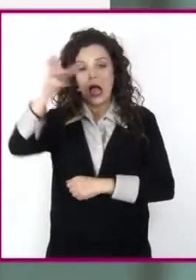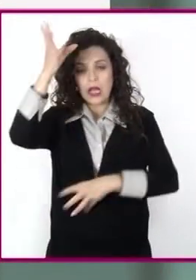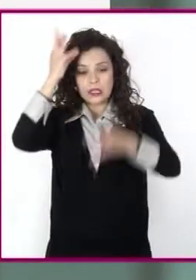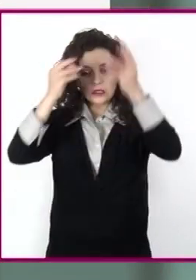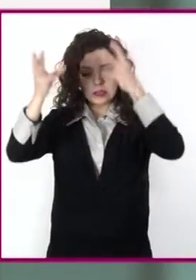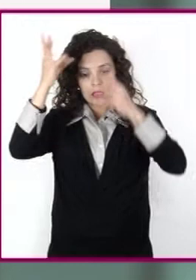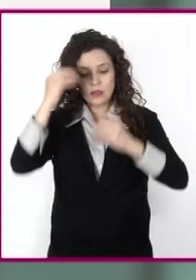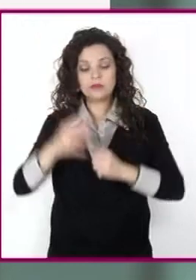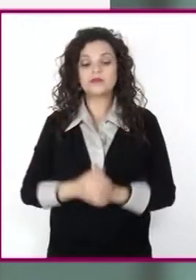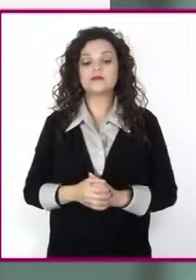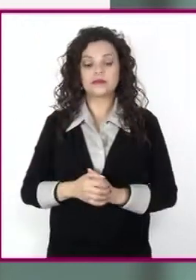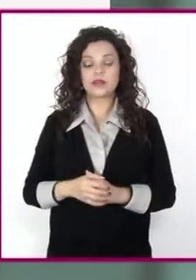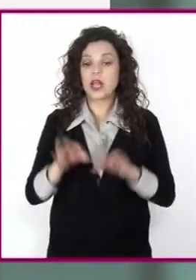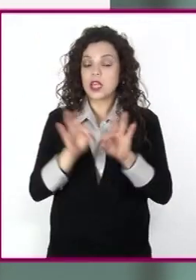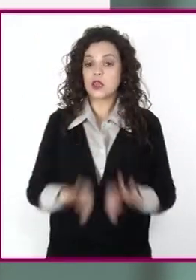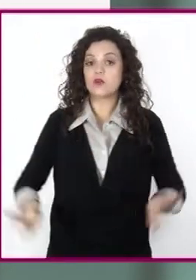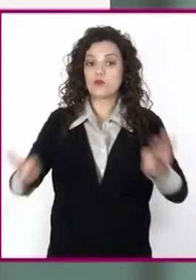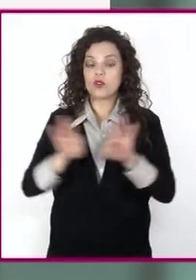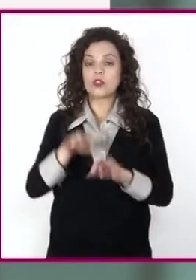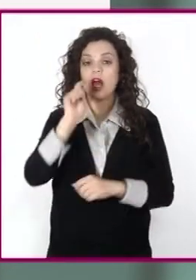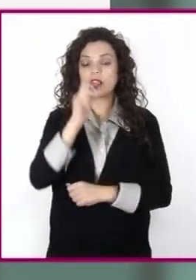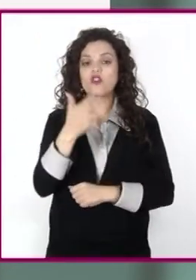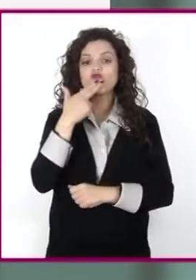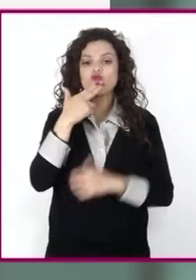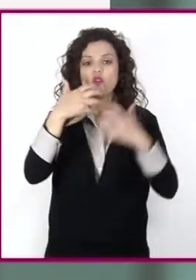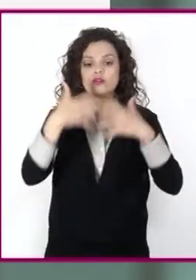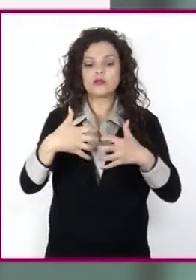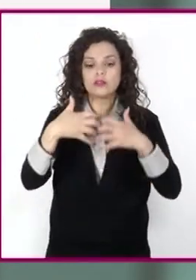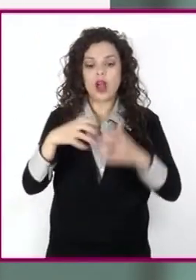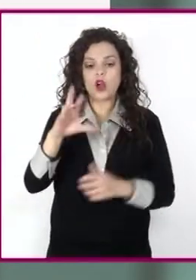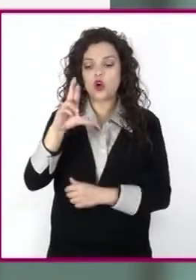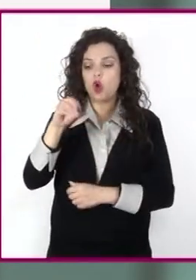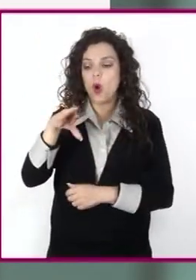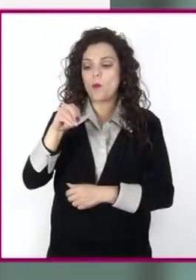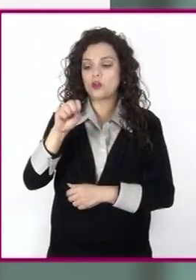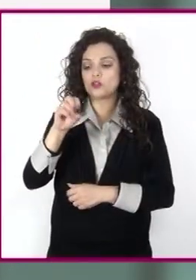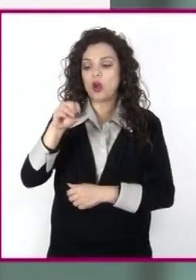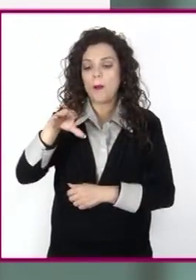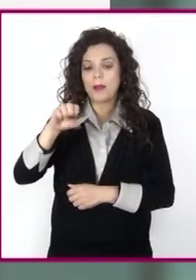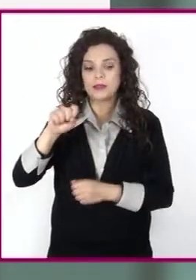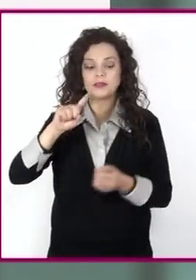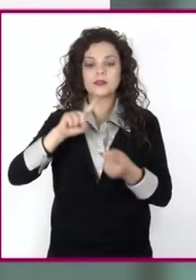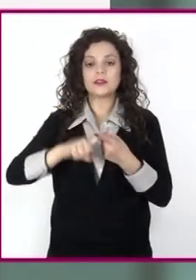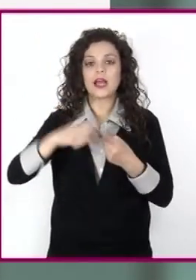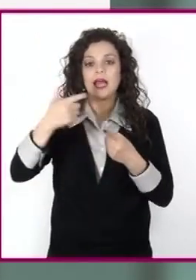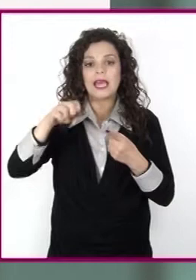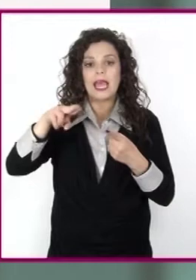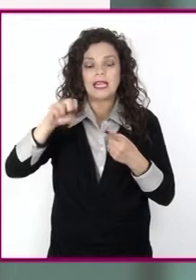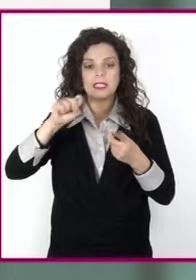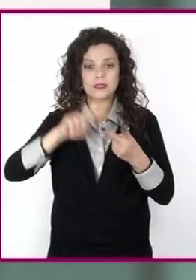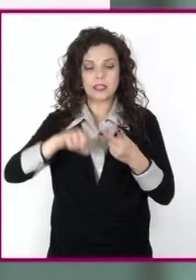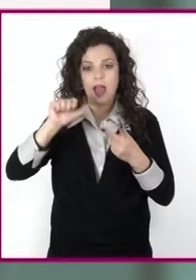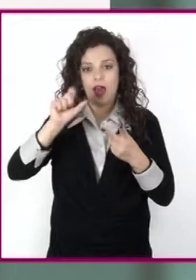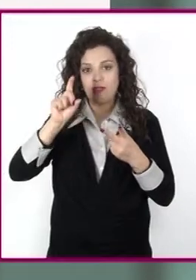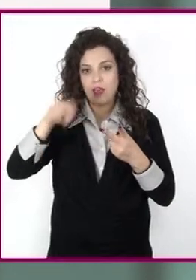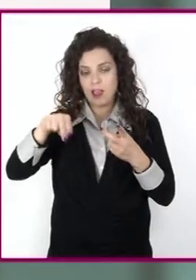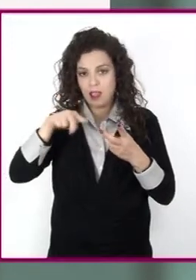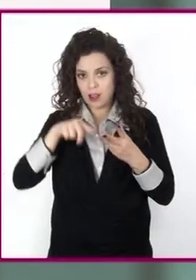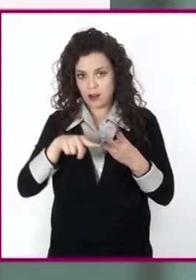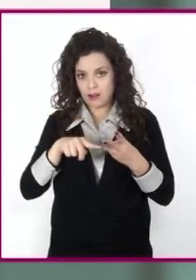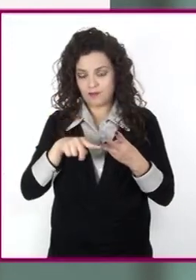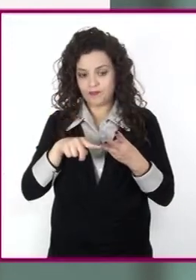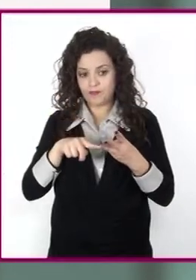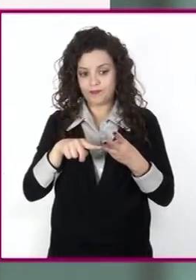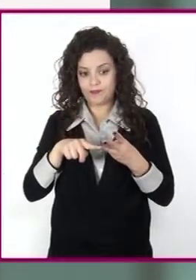las funciones y la ubicación de los cromosomas, genes y ADN. Cabe destacar que en esta